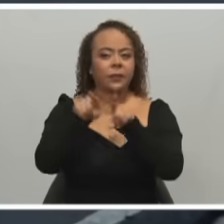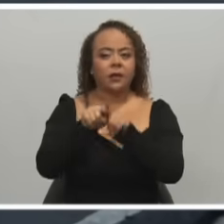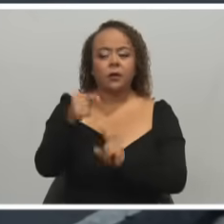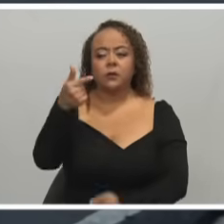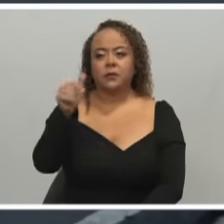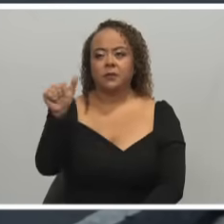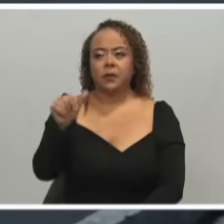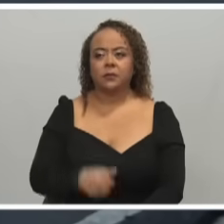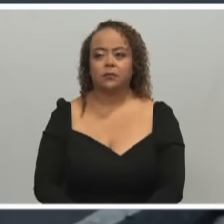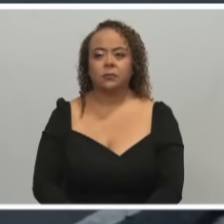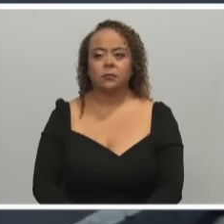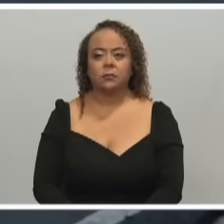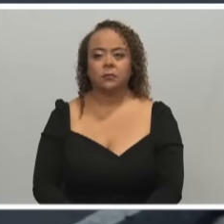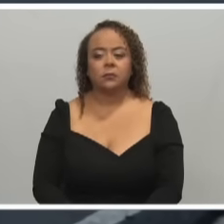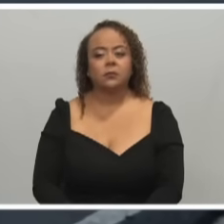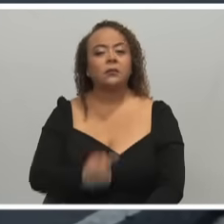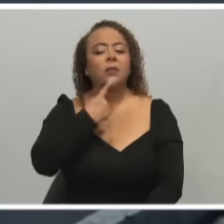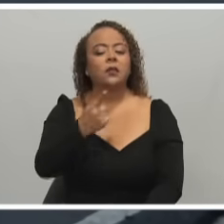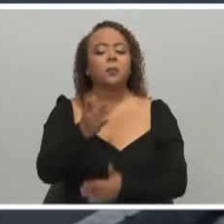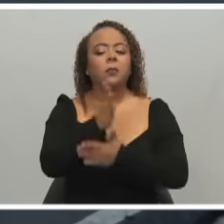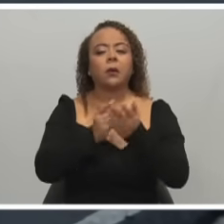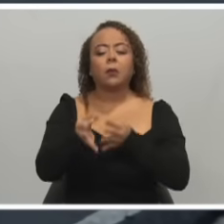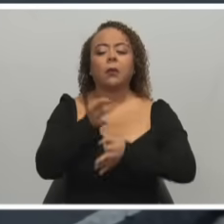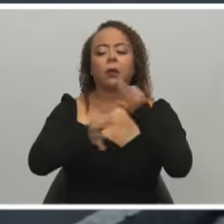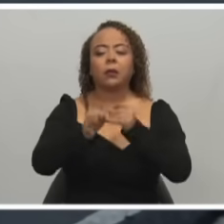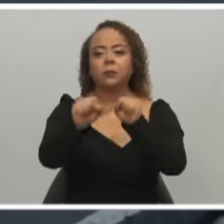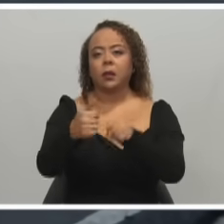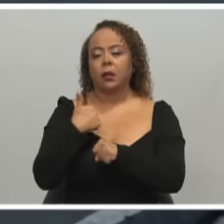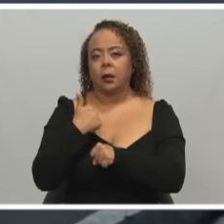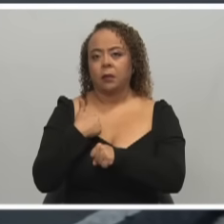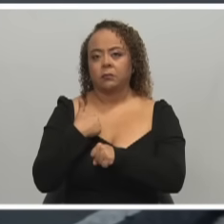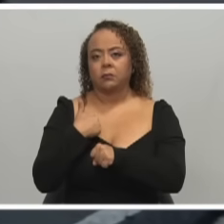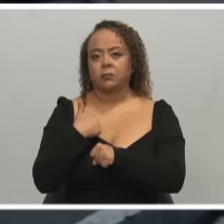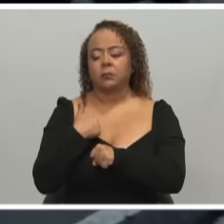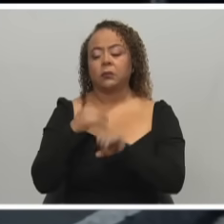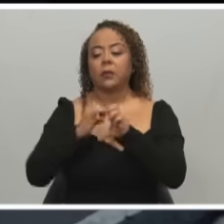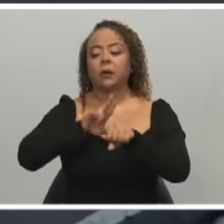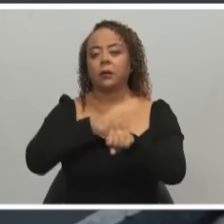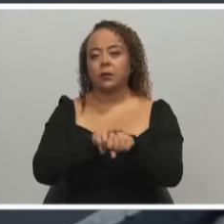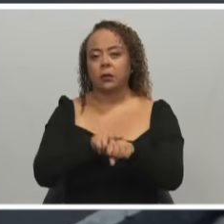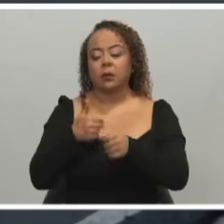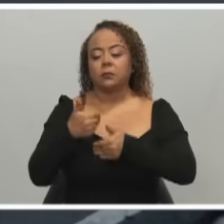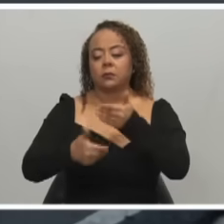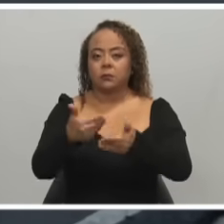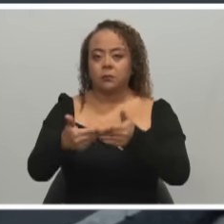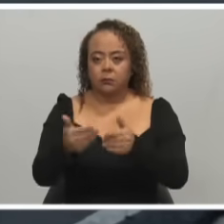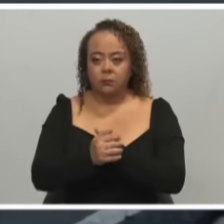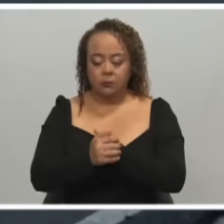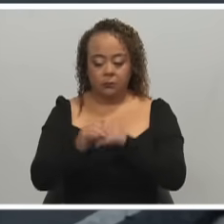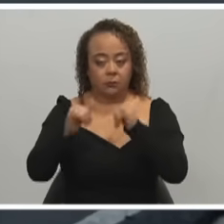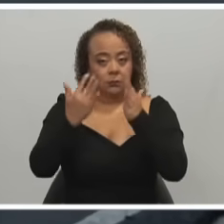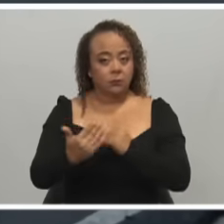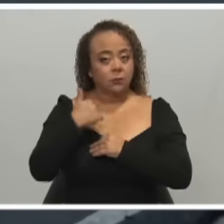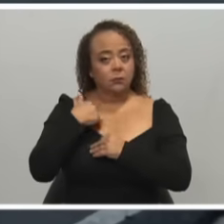Alfaro cuando menciona parte de las variantes que puede tener la selección nacional conforme también a la a la planilla de jugadores que